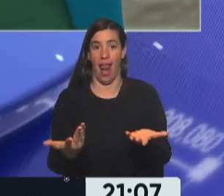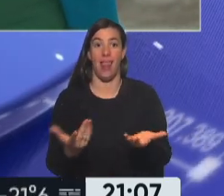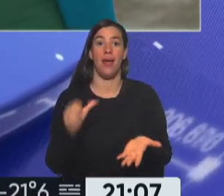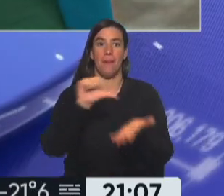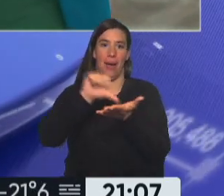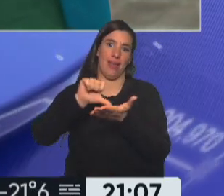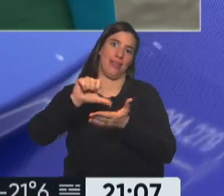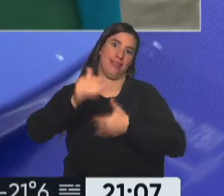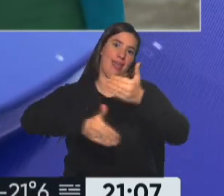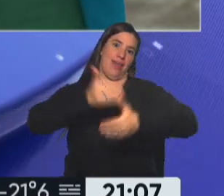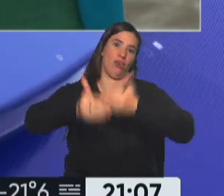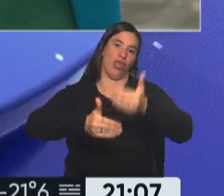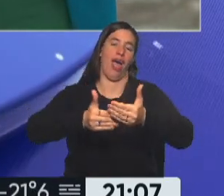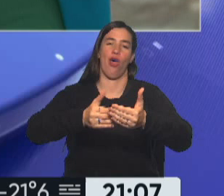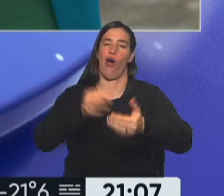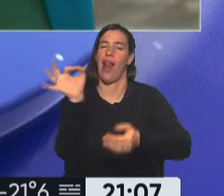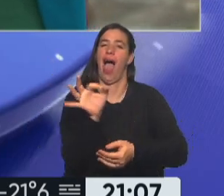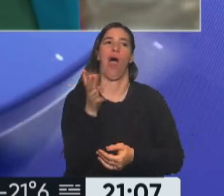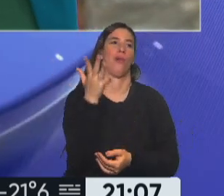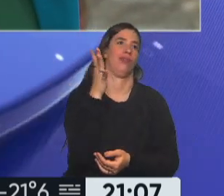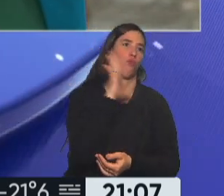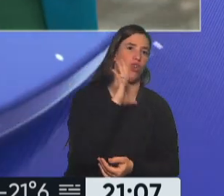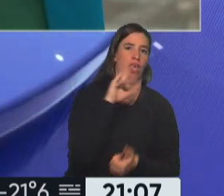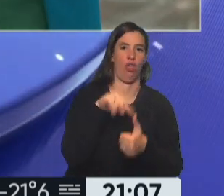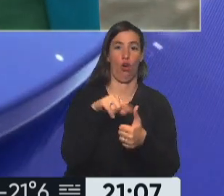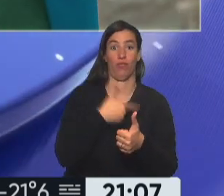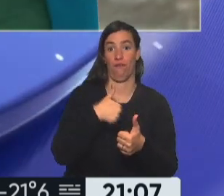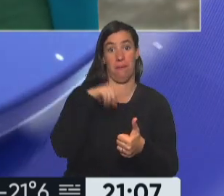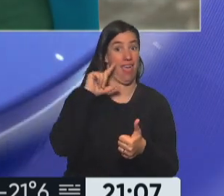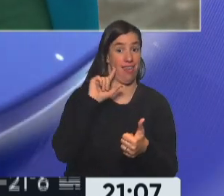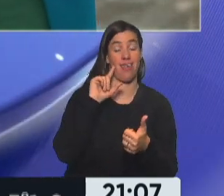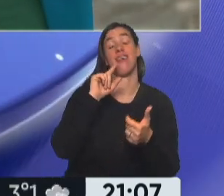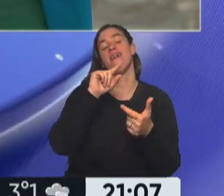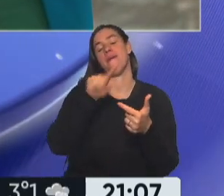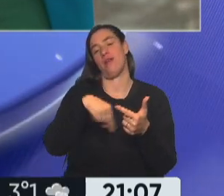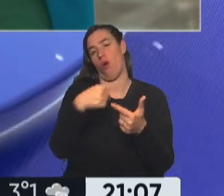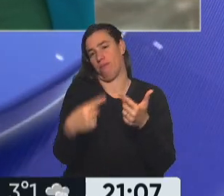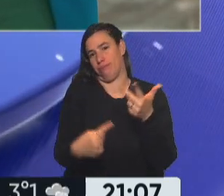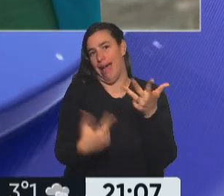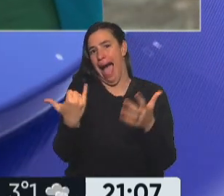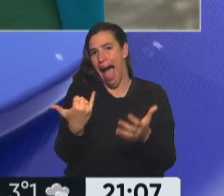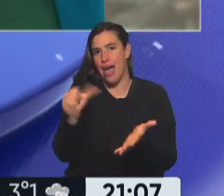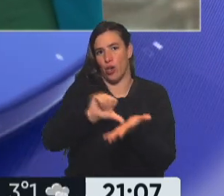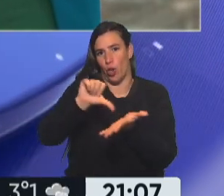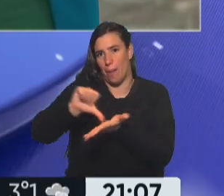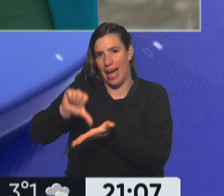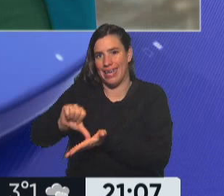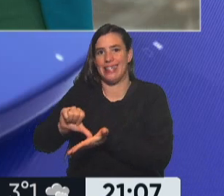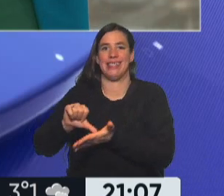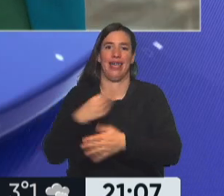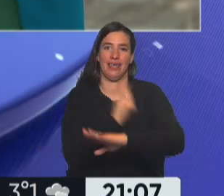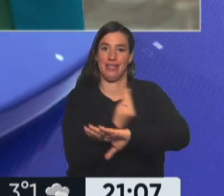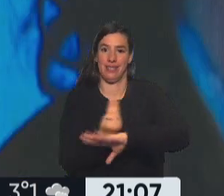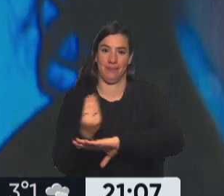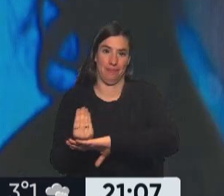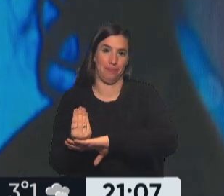bueno, clave, por ejemplo, Estados Unidos en el Fondo Monetario Internacional, pero entre otros de los países y mandatarios que van a participar de esta